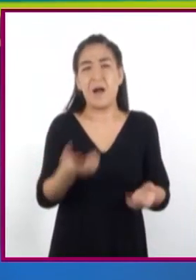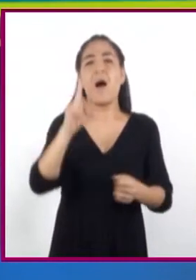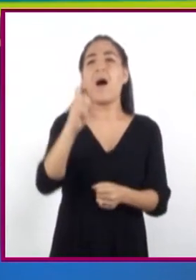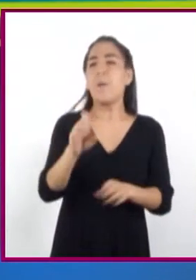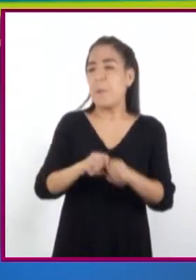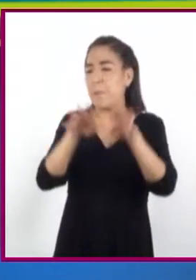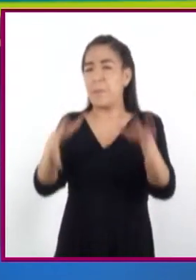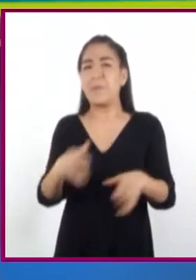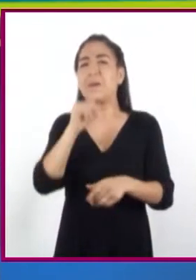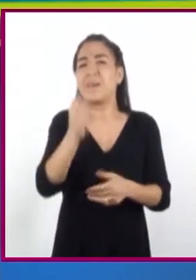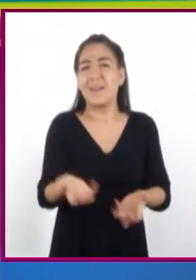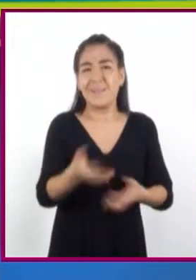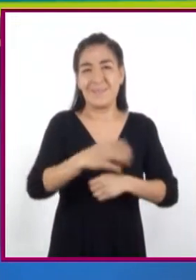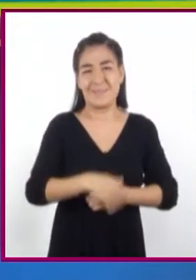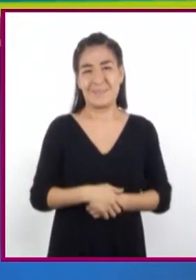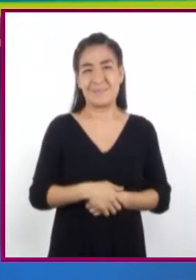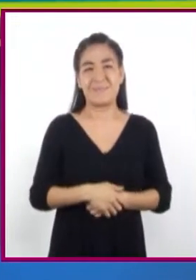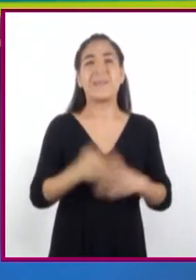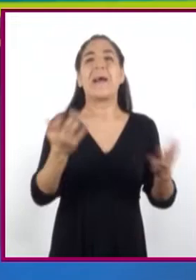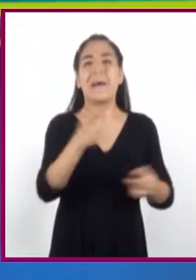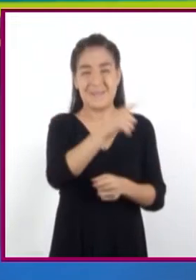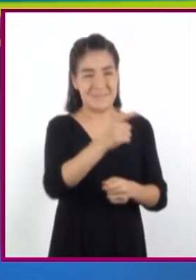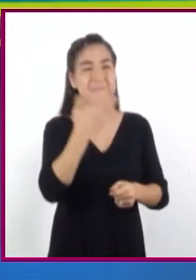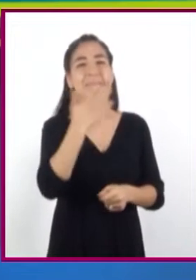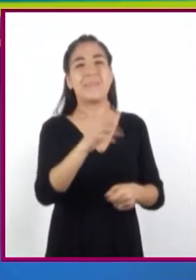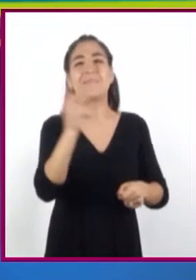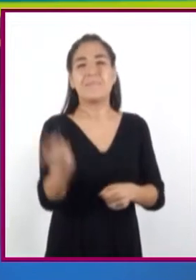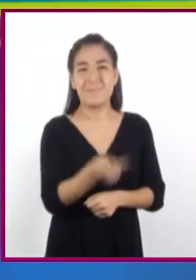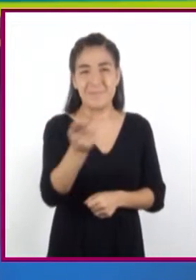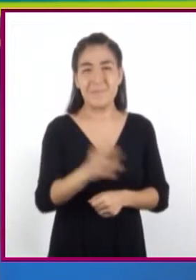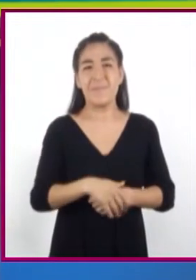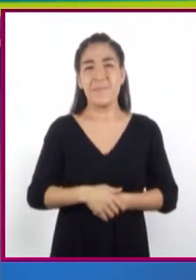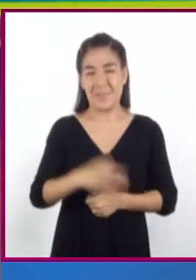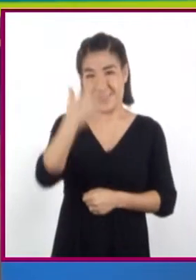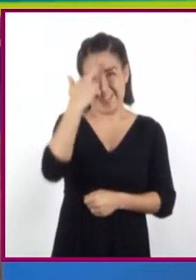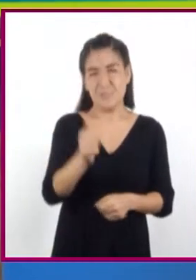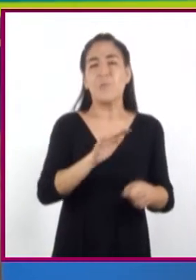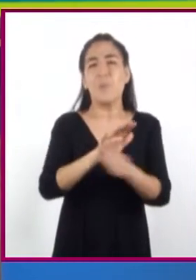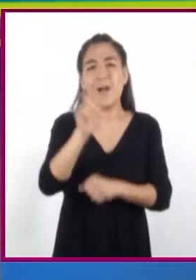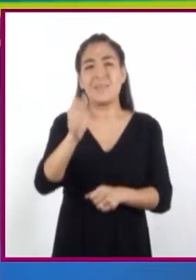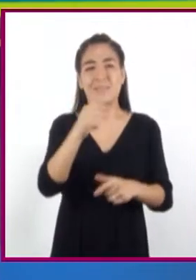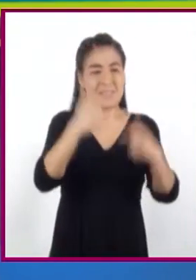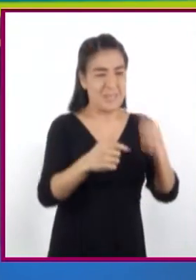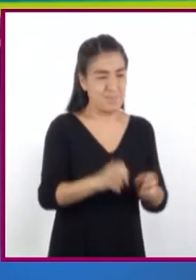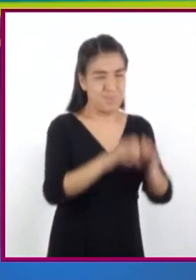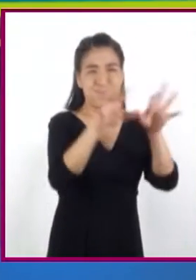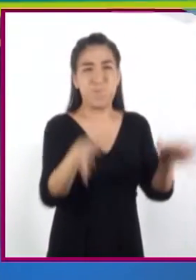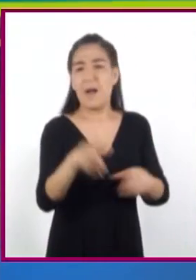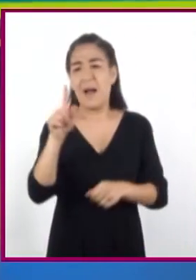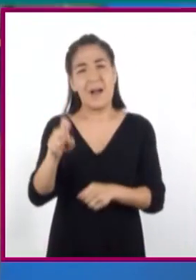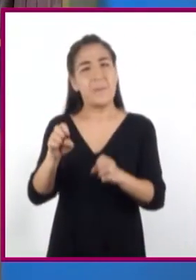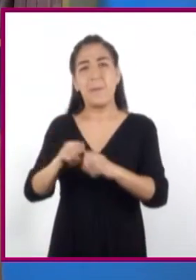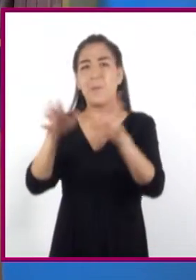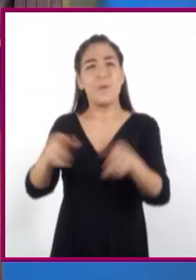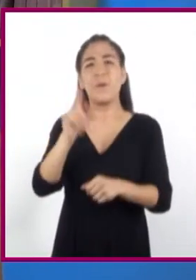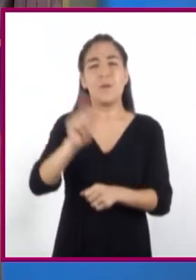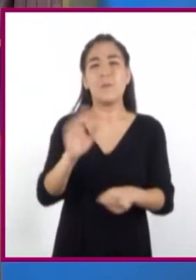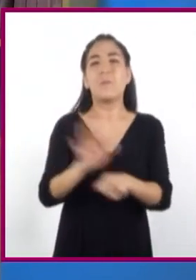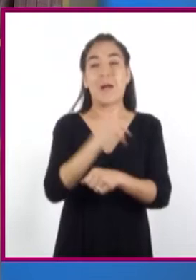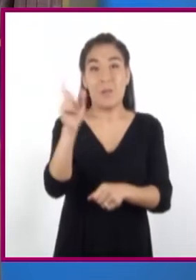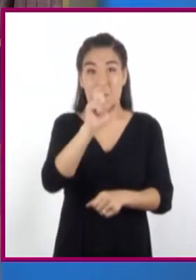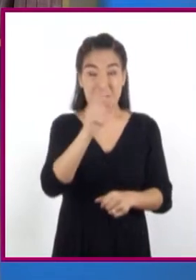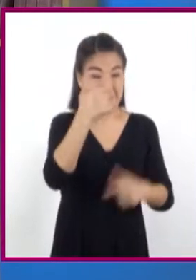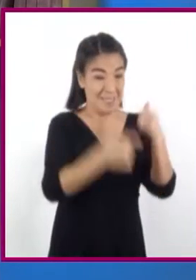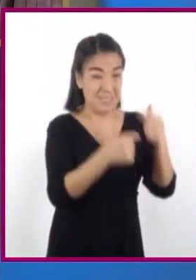tira. Esa es una excelente pregunta, Enrique. La razón por la que la leche se tira y el agua no es porque cuando la leche se